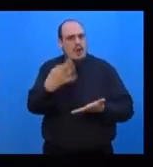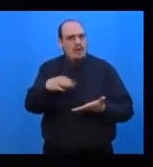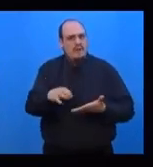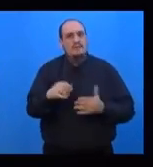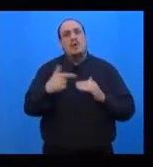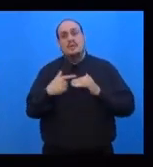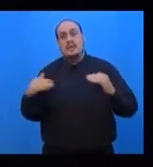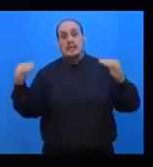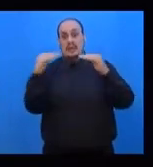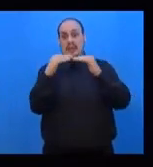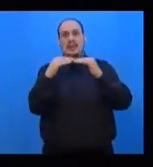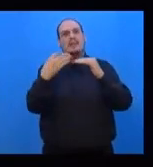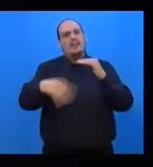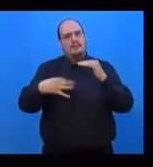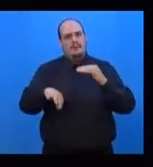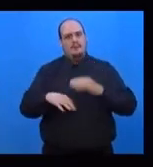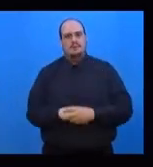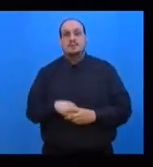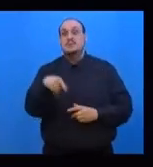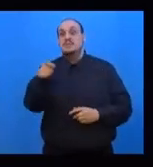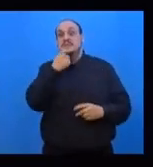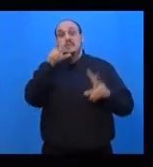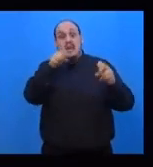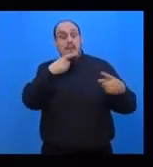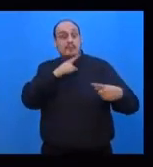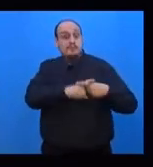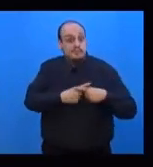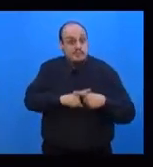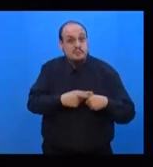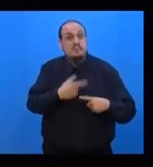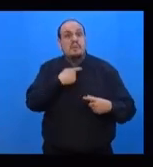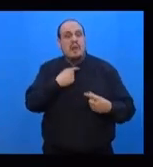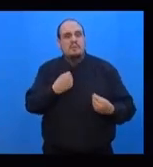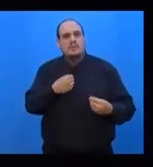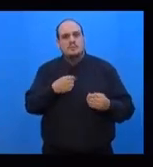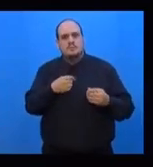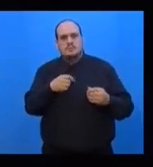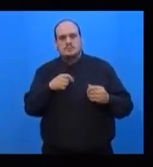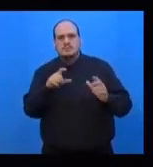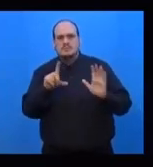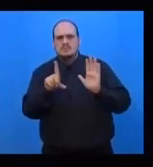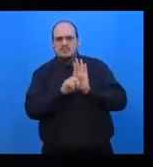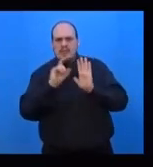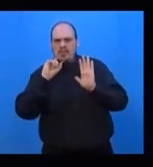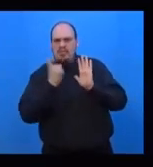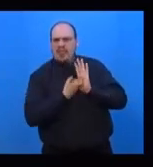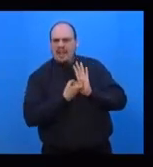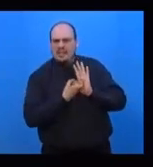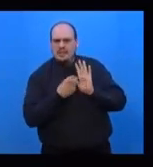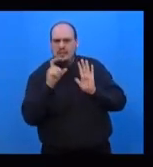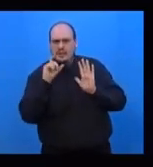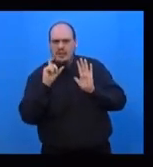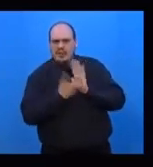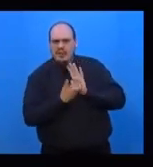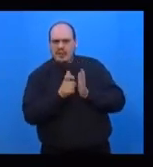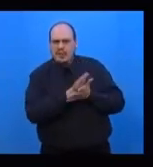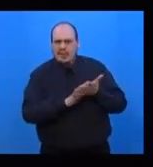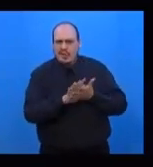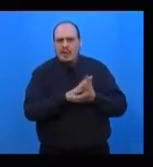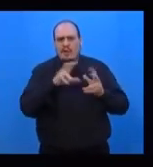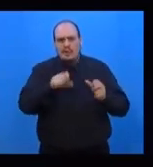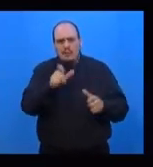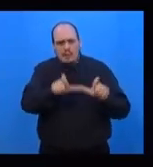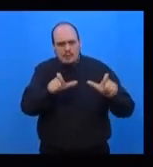queremos discutir en serio sobre este tema hay que hablar del gran delito del entramado que hay alrededor de la trata